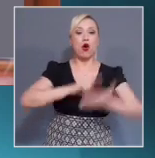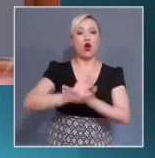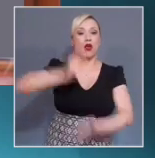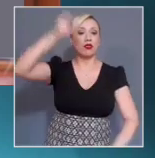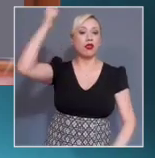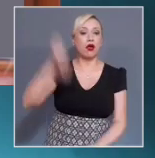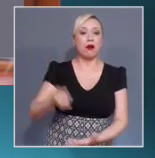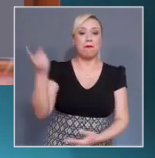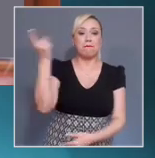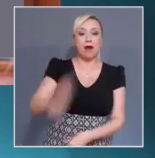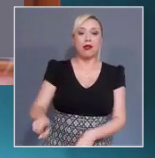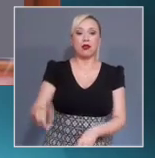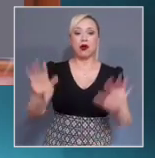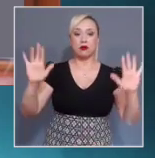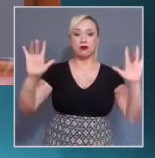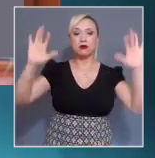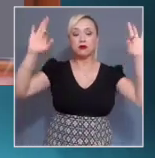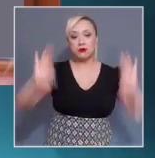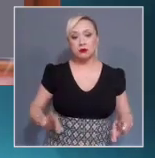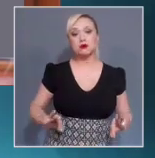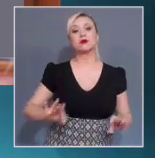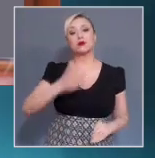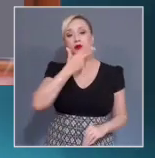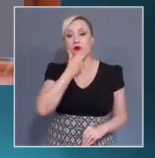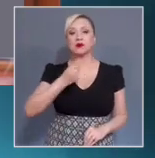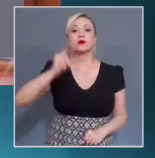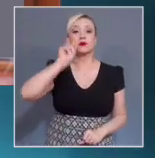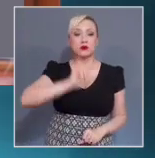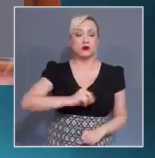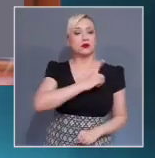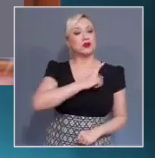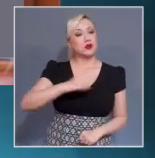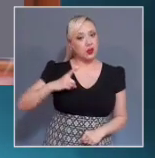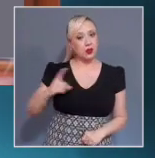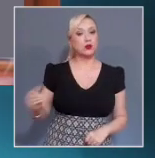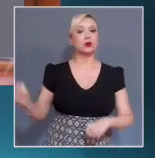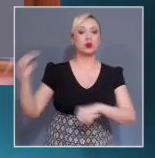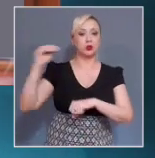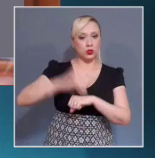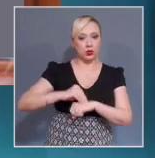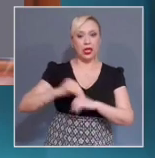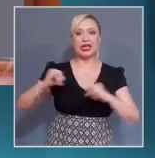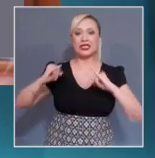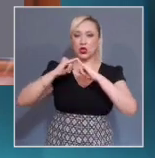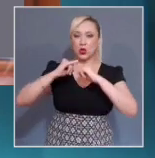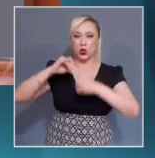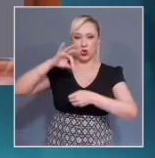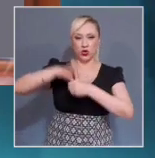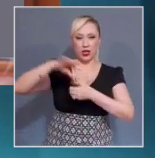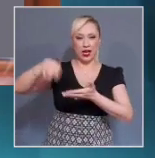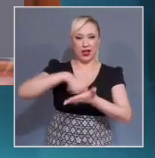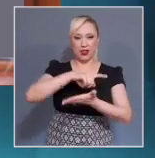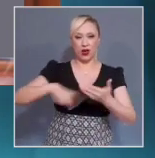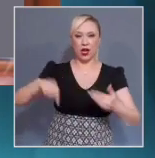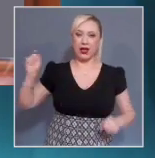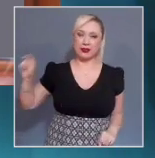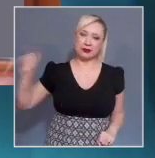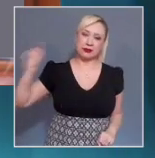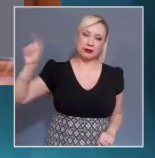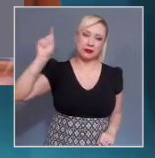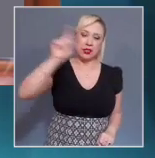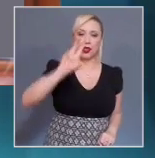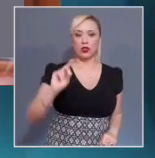señalando que es facultad de los institutos emitir lineamientos